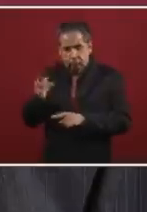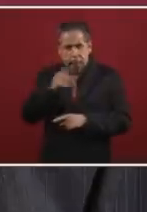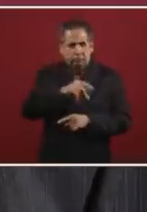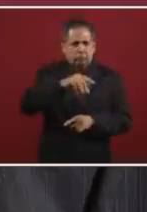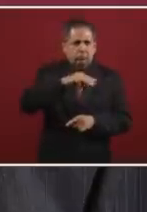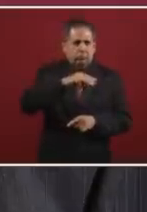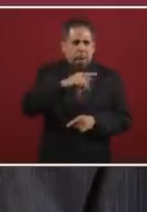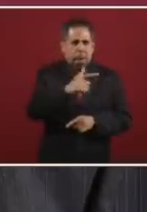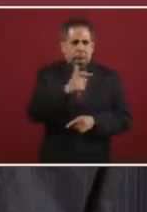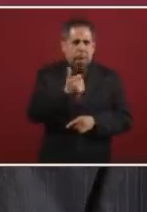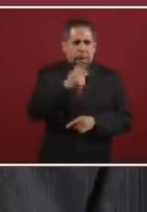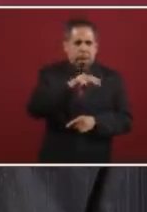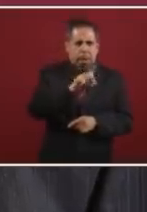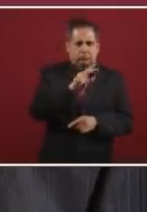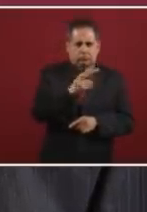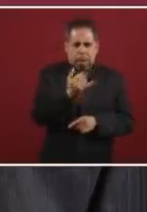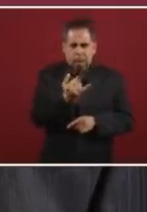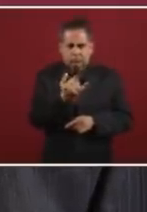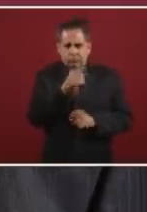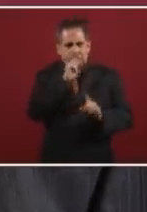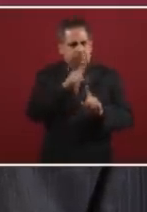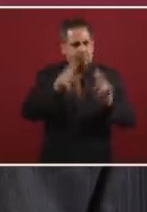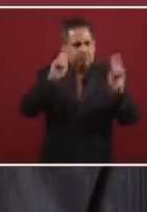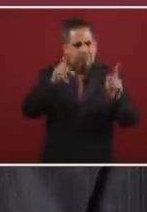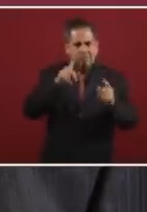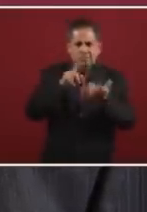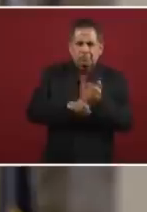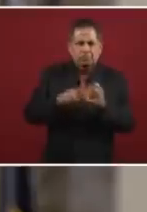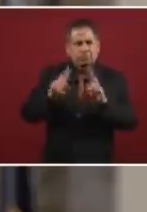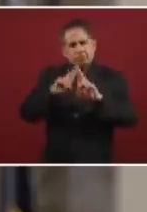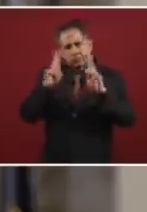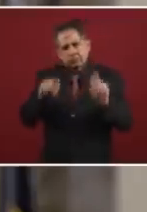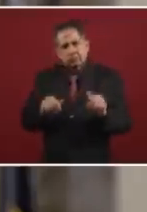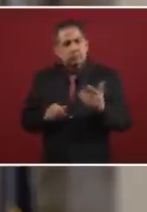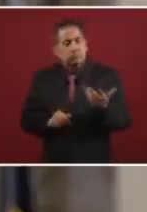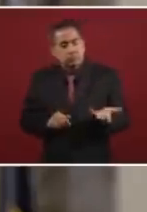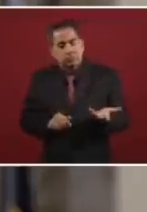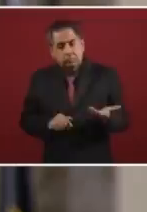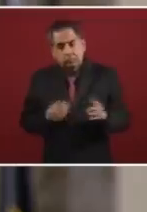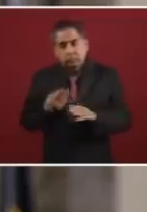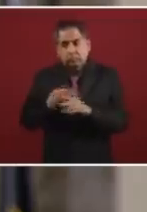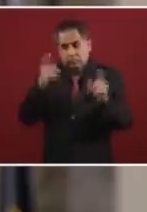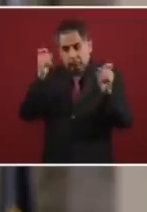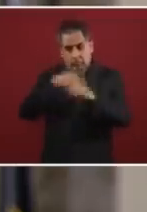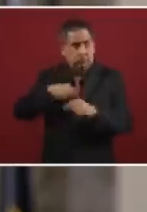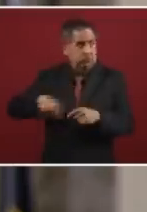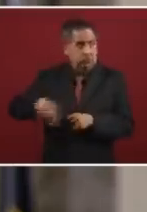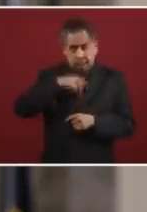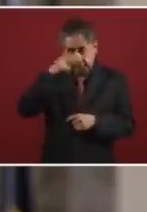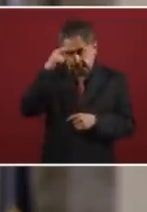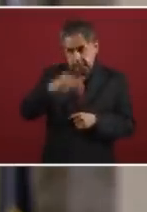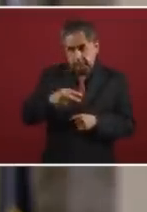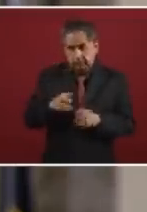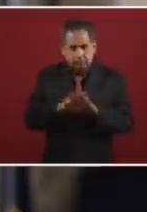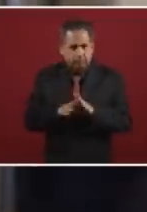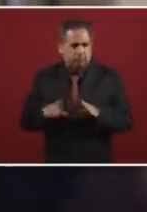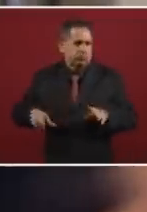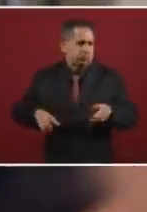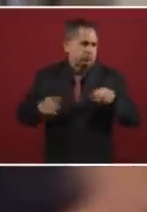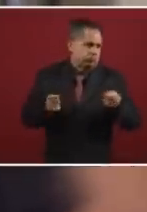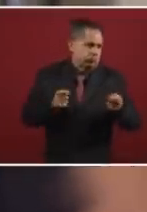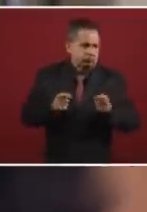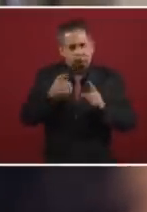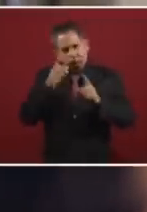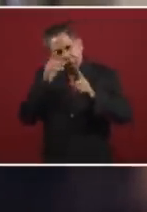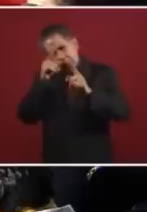dice que están tratando el mismo tema de la paz que son momentos muy difíciles para méxico pero que su gobierno va